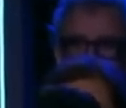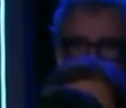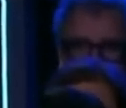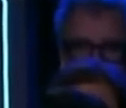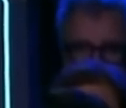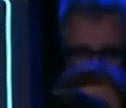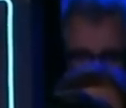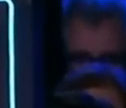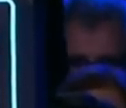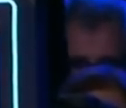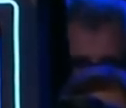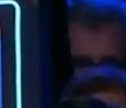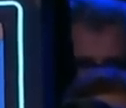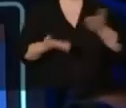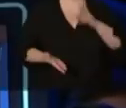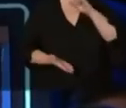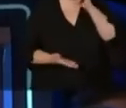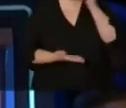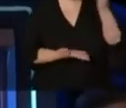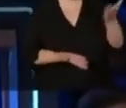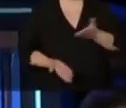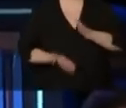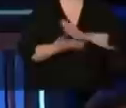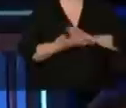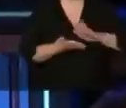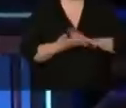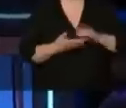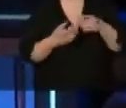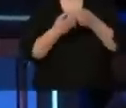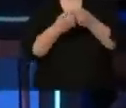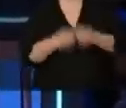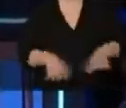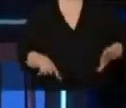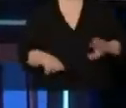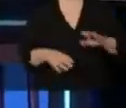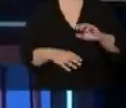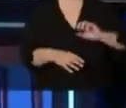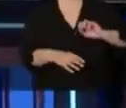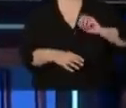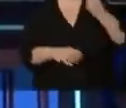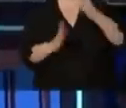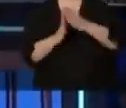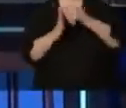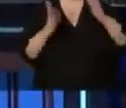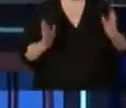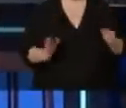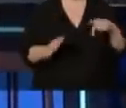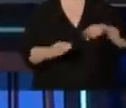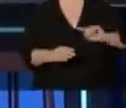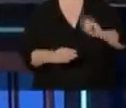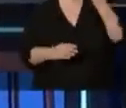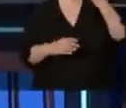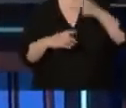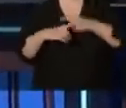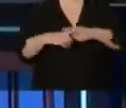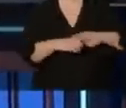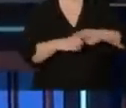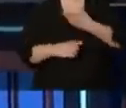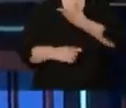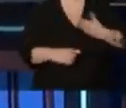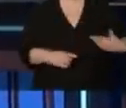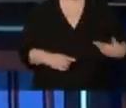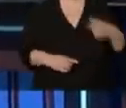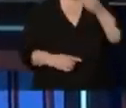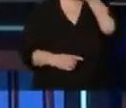Buenas noches, bienvenidos y bienvenidas nuevamente. De esta manera damos inicio al segundo bloque de este primer debate